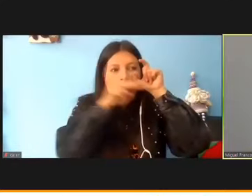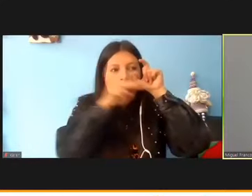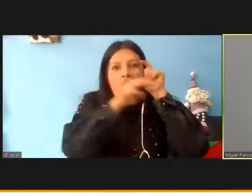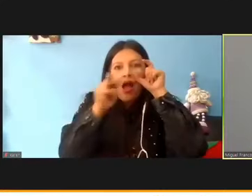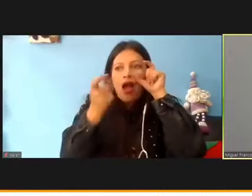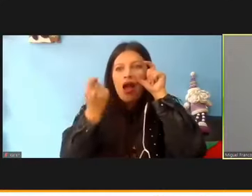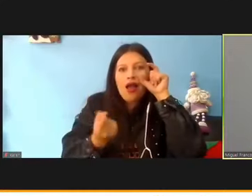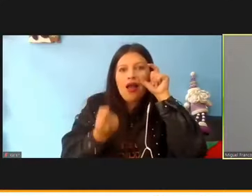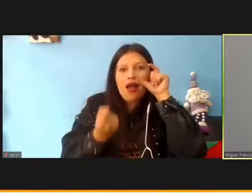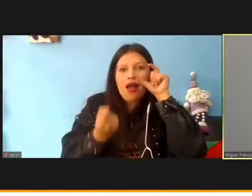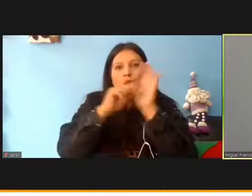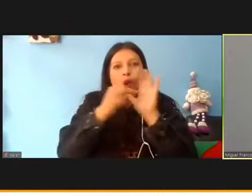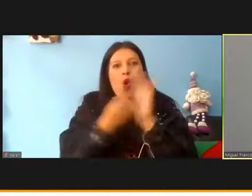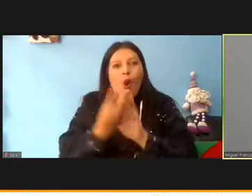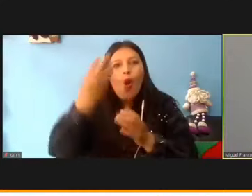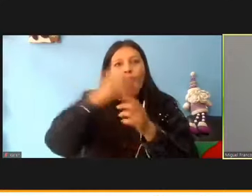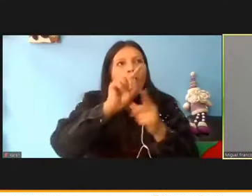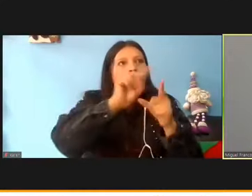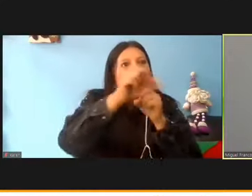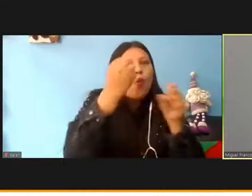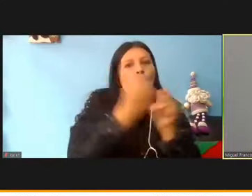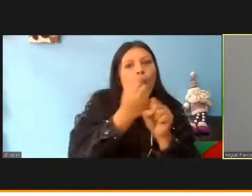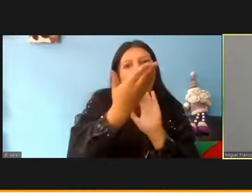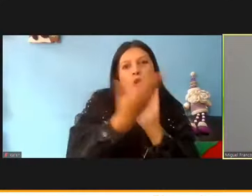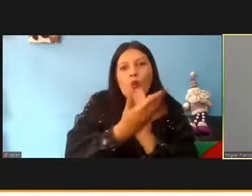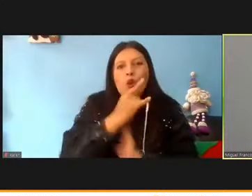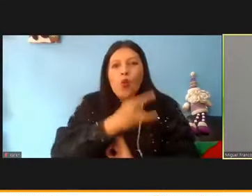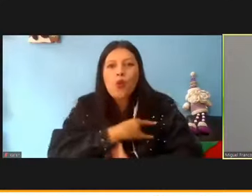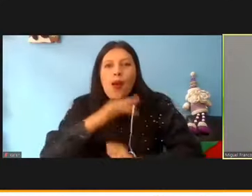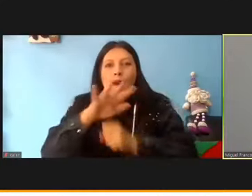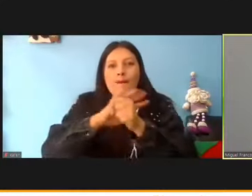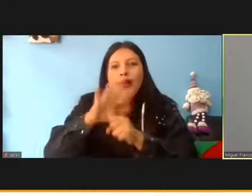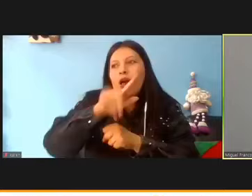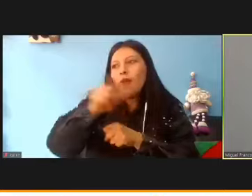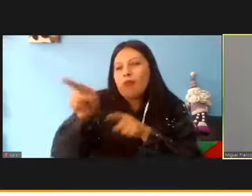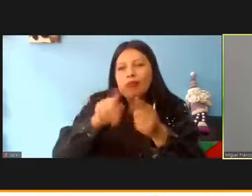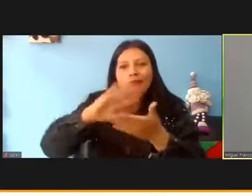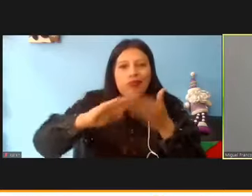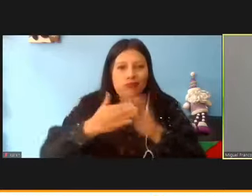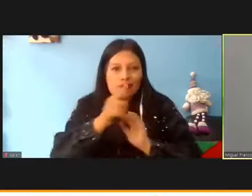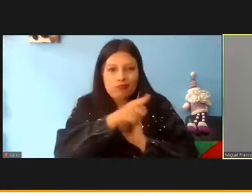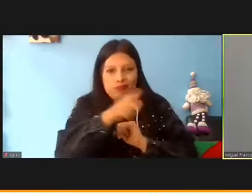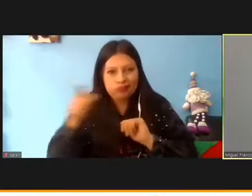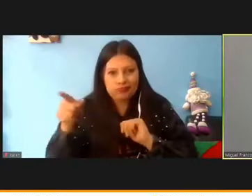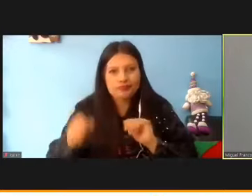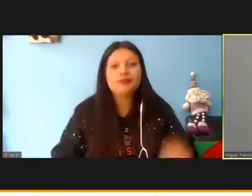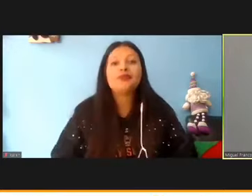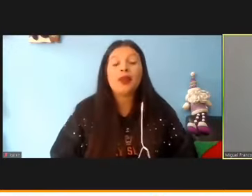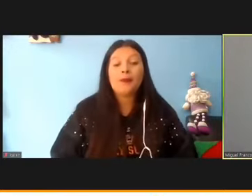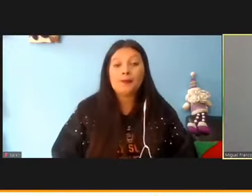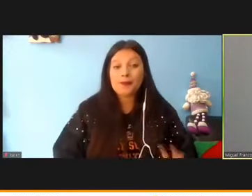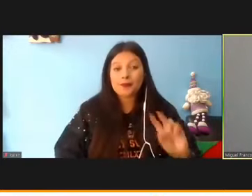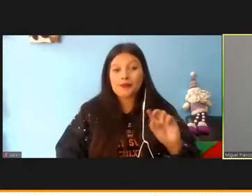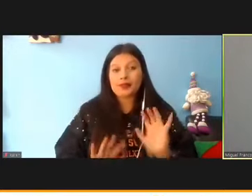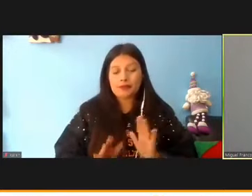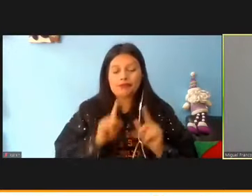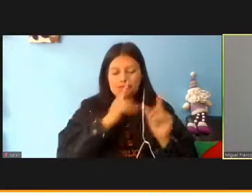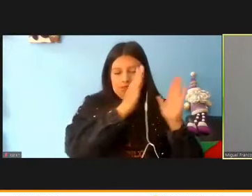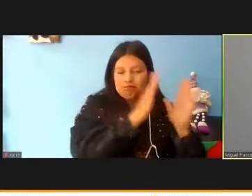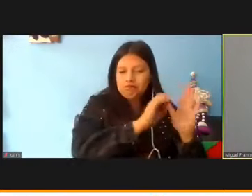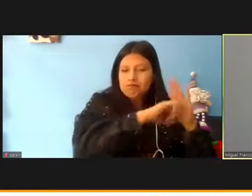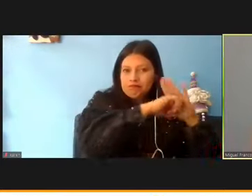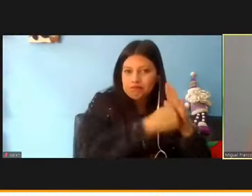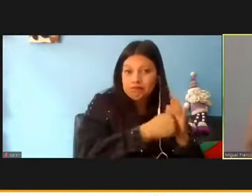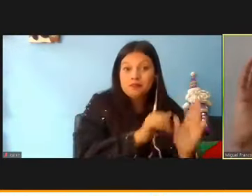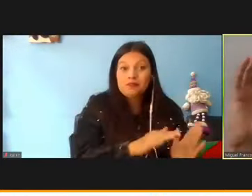detenimiento el trabajo que hay en las escuelas, universidades, barrios y comunidades. Un segundo momento